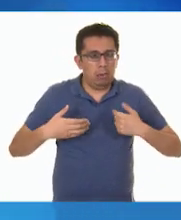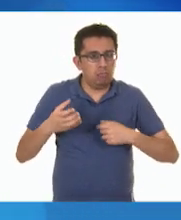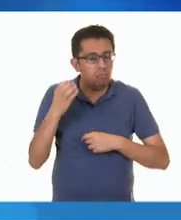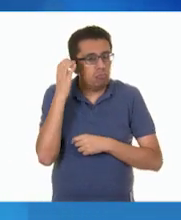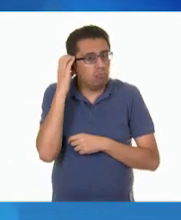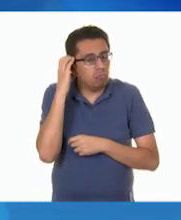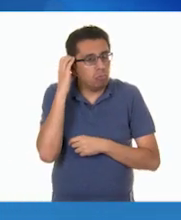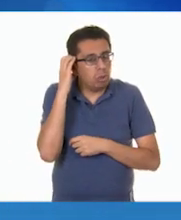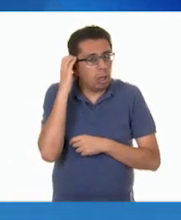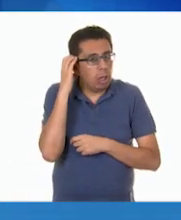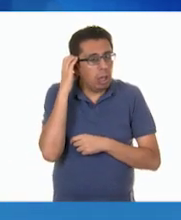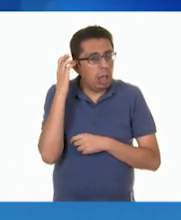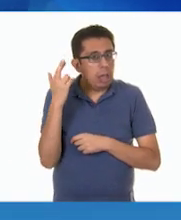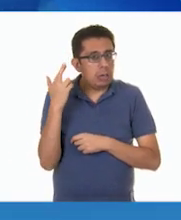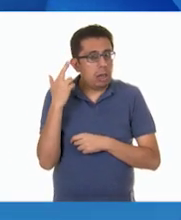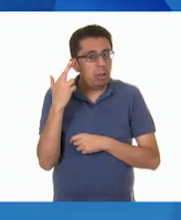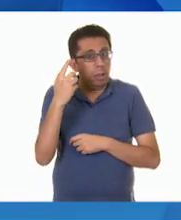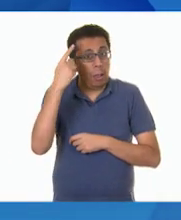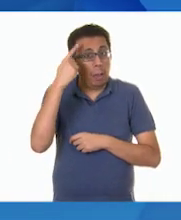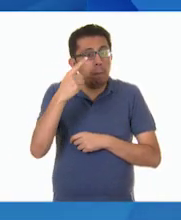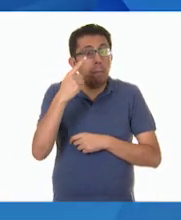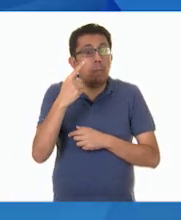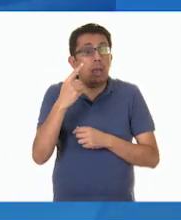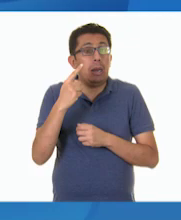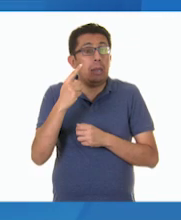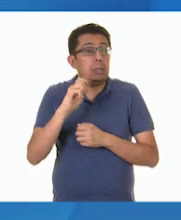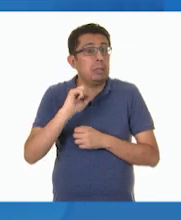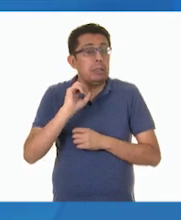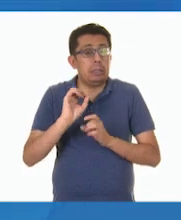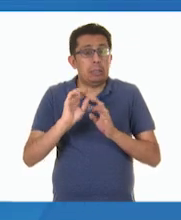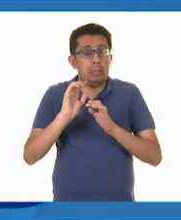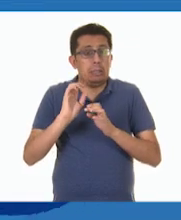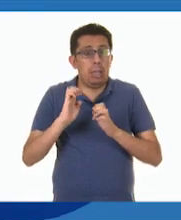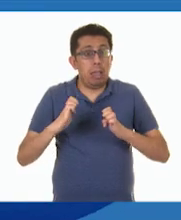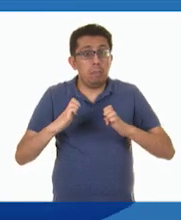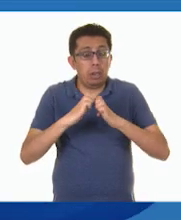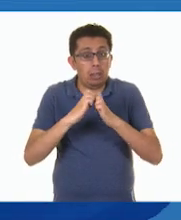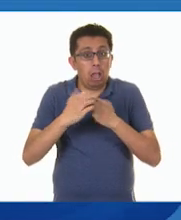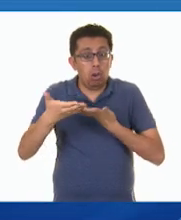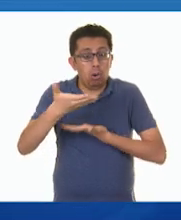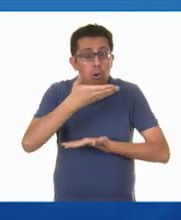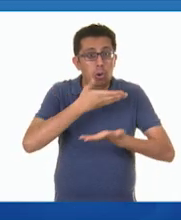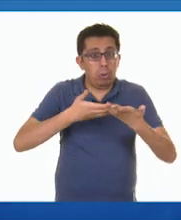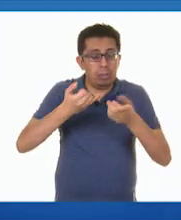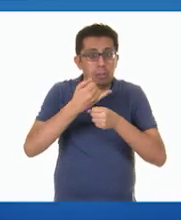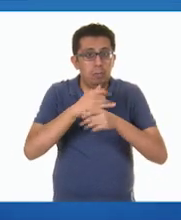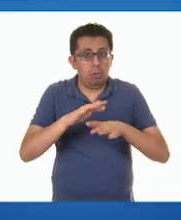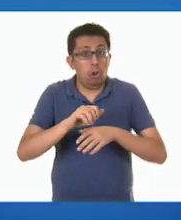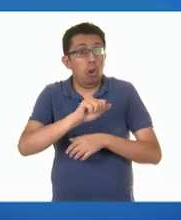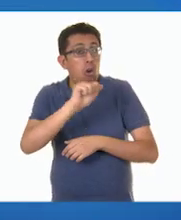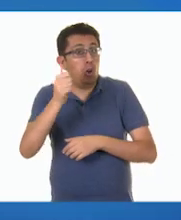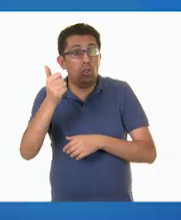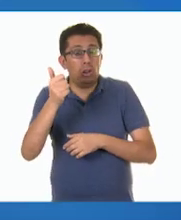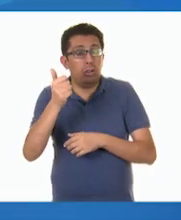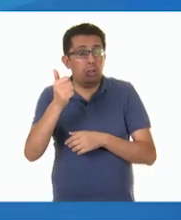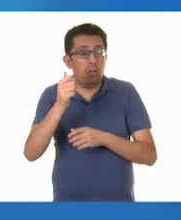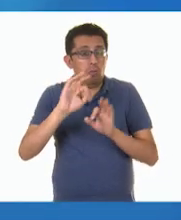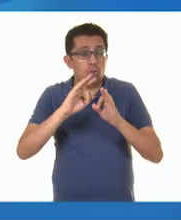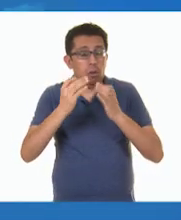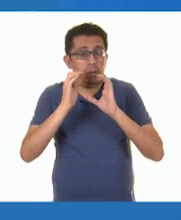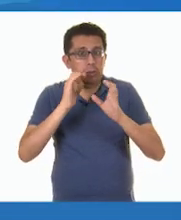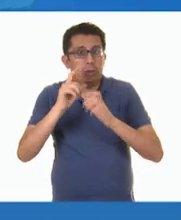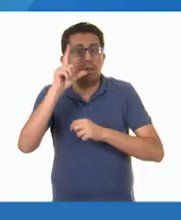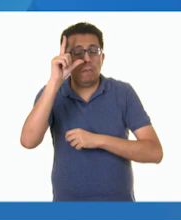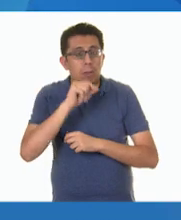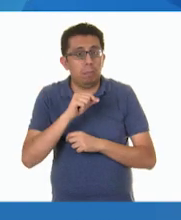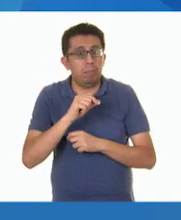comunicaciones de onda corta para compartir información en situaciones de emergencia, cuando fallan los otros sistemas de comunicación. La radio